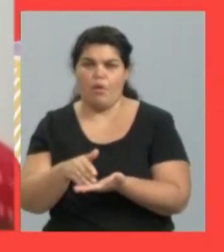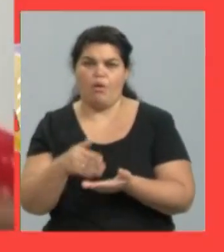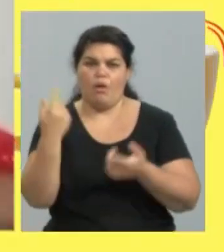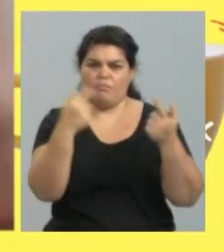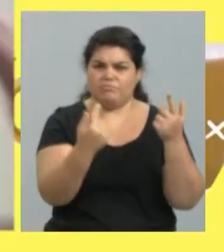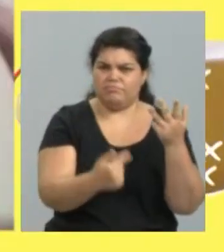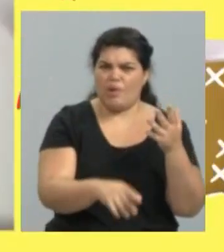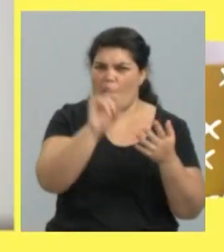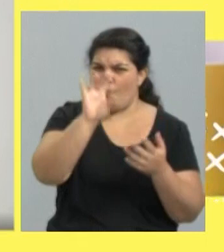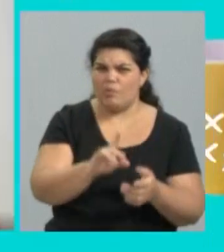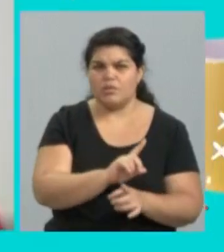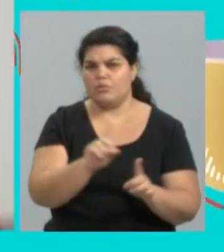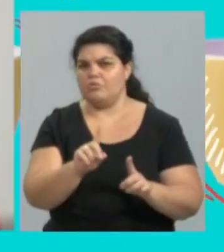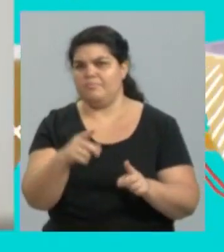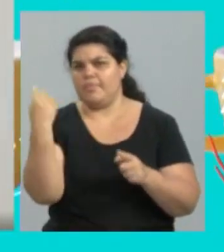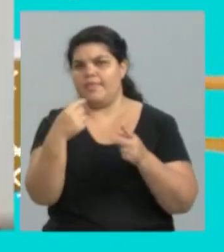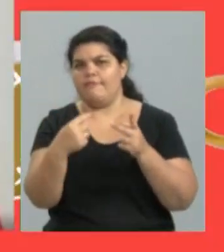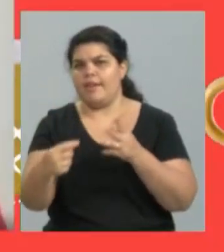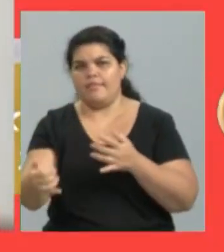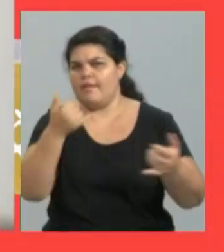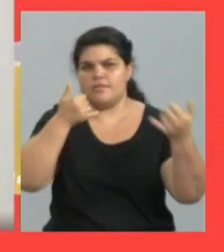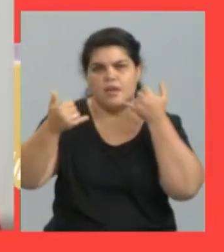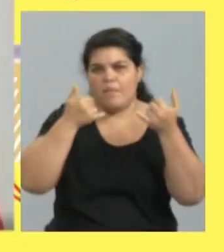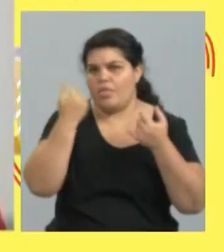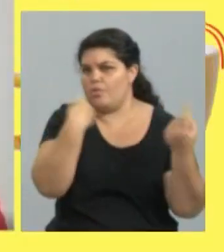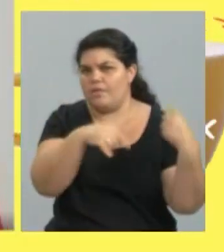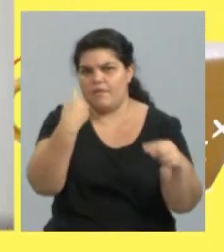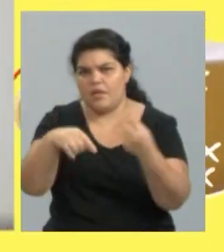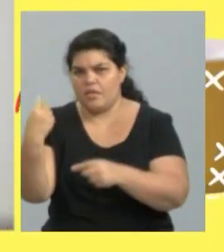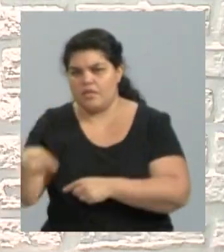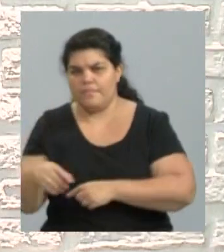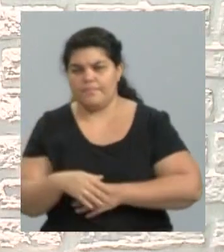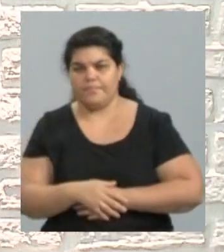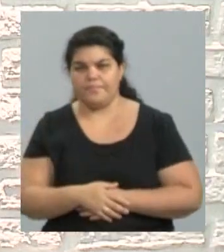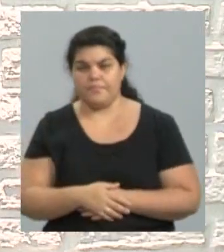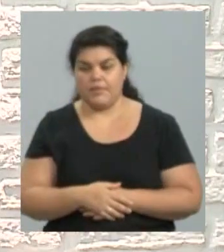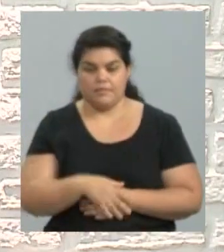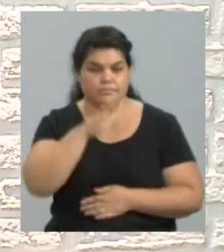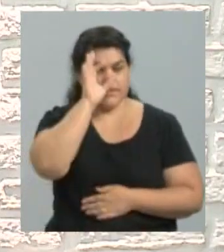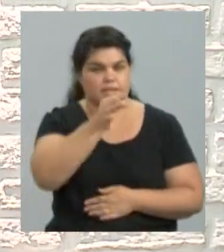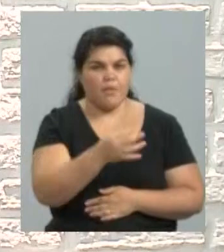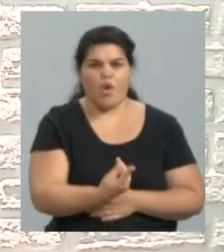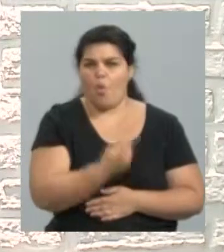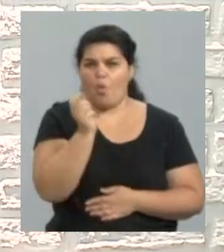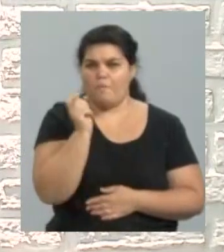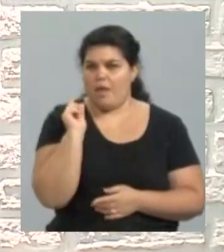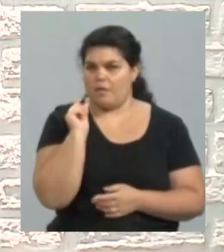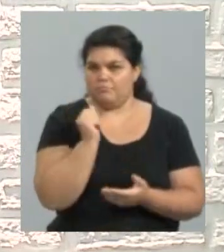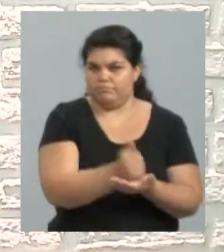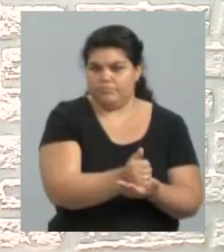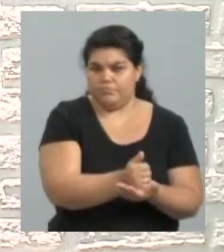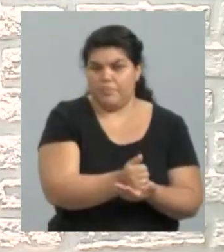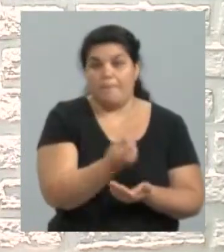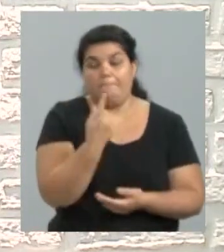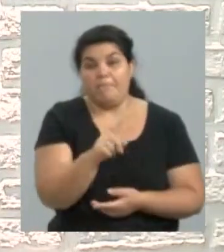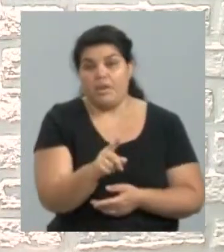un montón de cosas. No, yo, claro, entiendo, Consuelo, el tema de lo que sé que has entrado hace un mes, pero digo, la gestión anterior, la